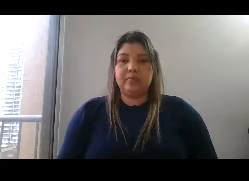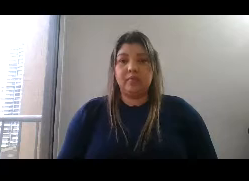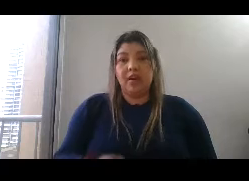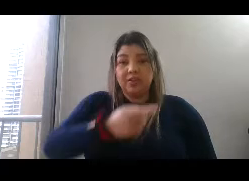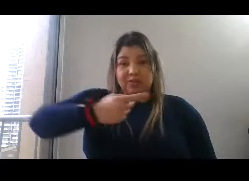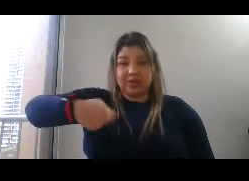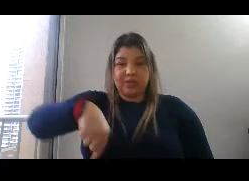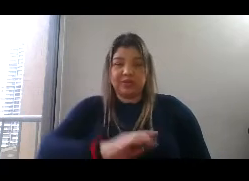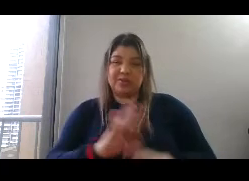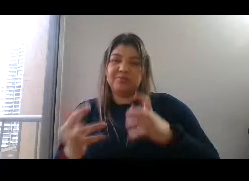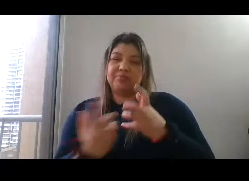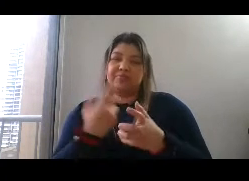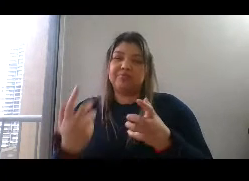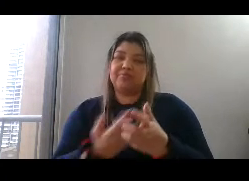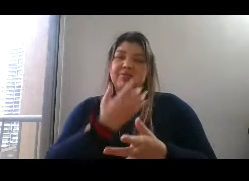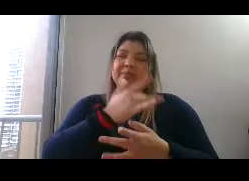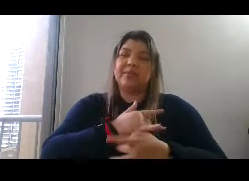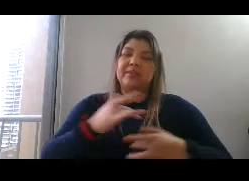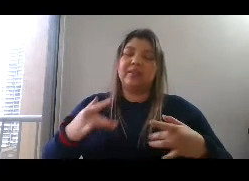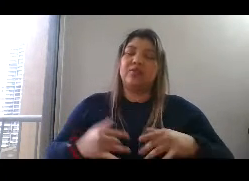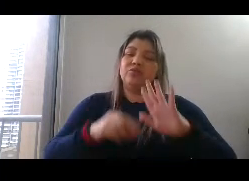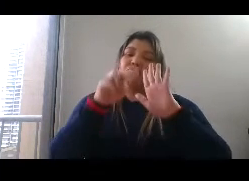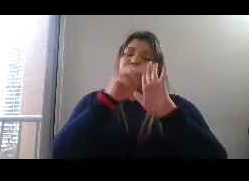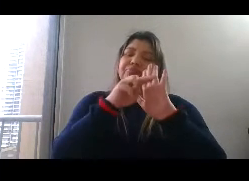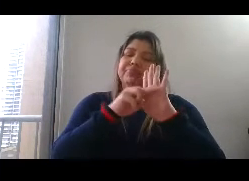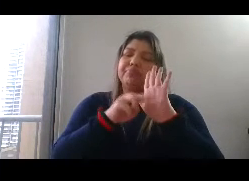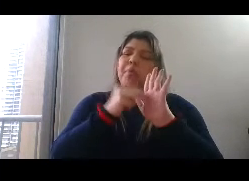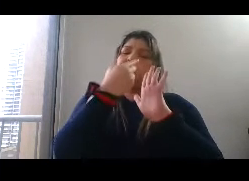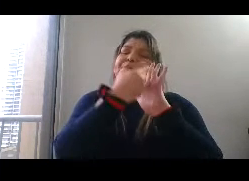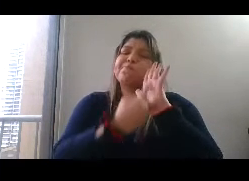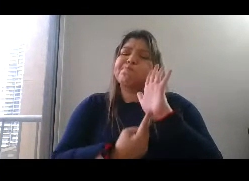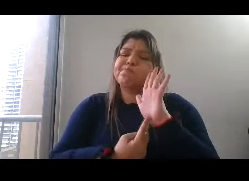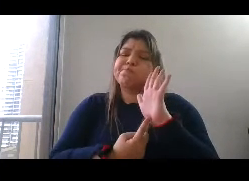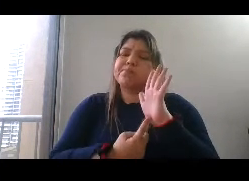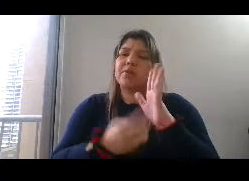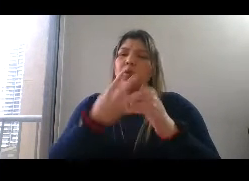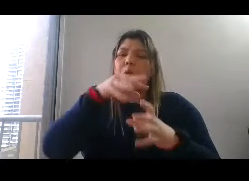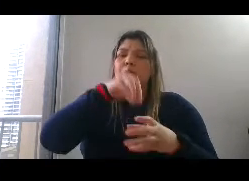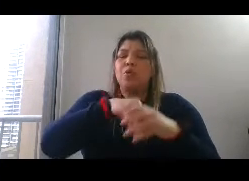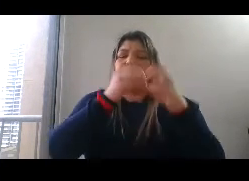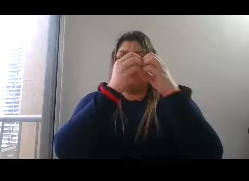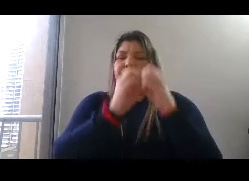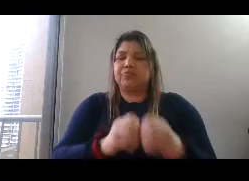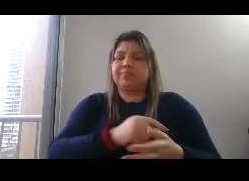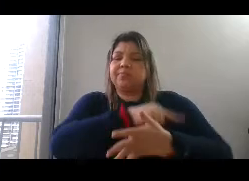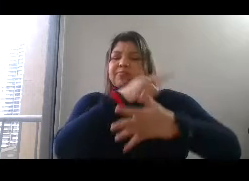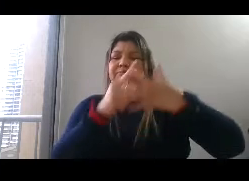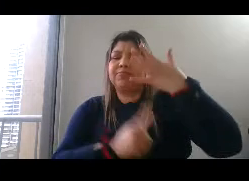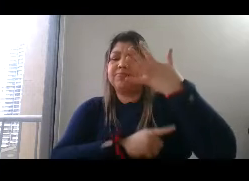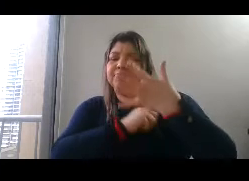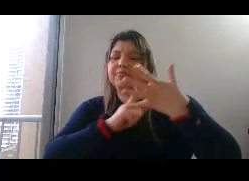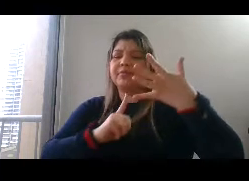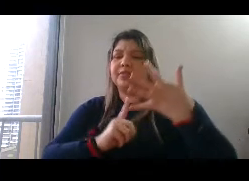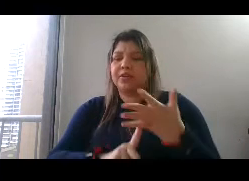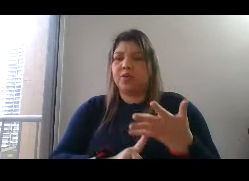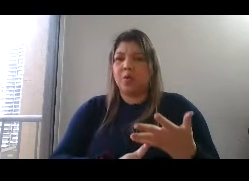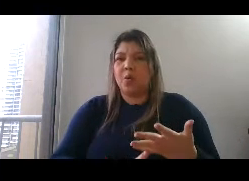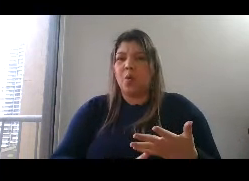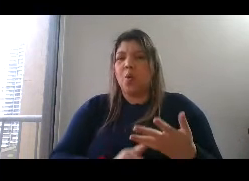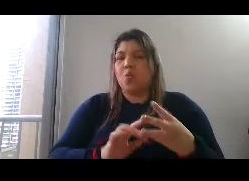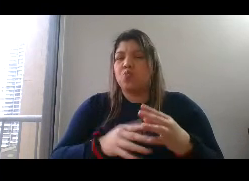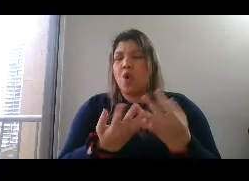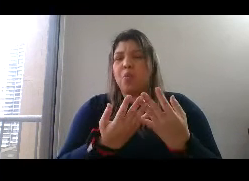resolución, esa parte normativa que estábamos hablando, nos clasifica esos niveles de triaje o esos niveles de clasificación y